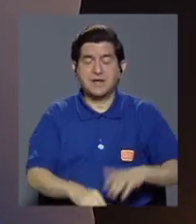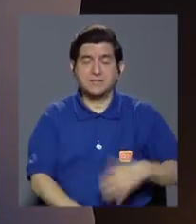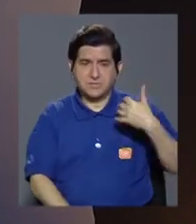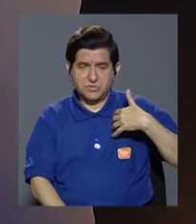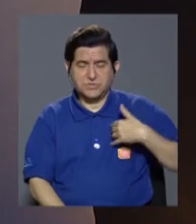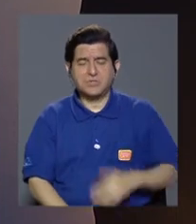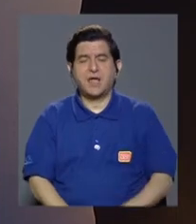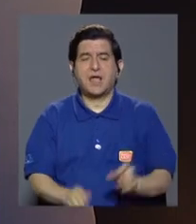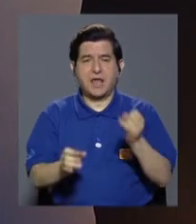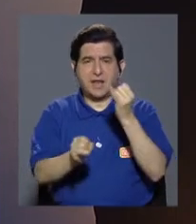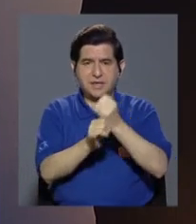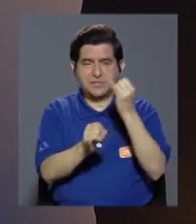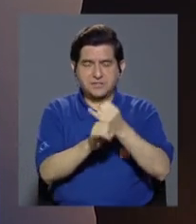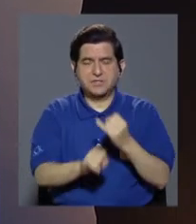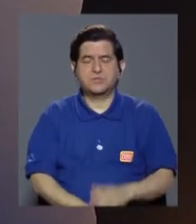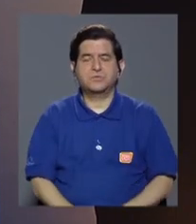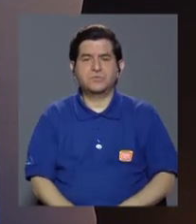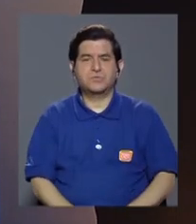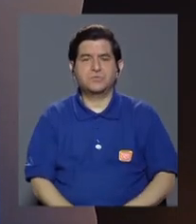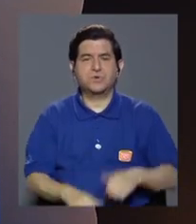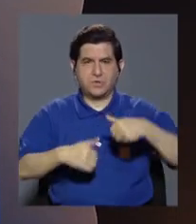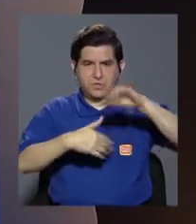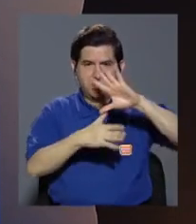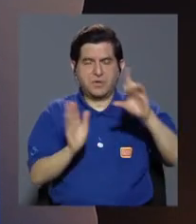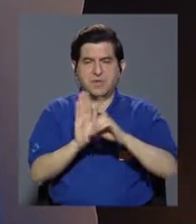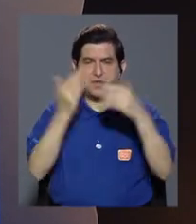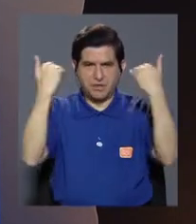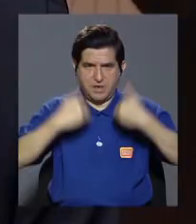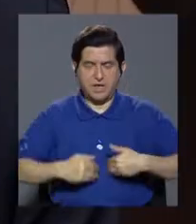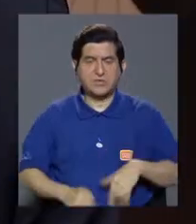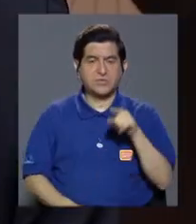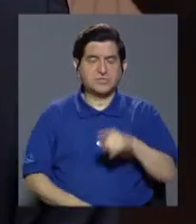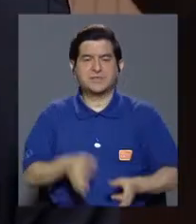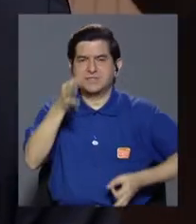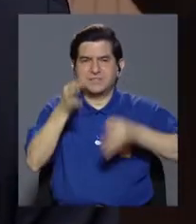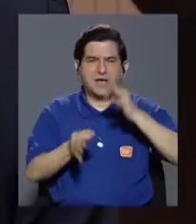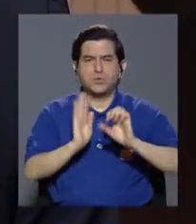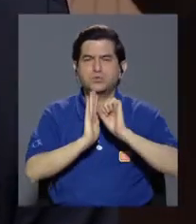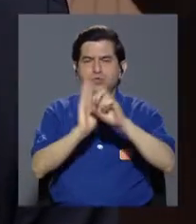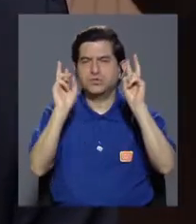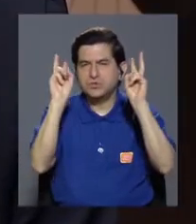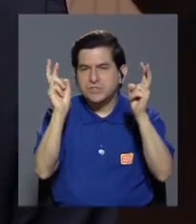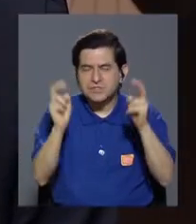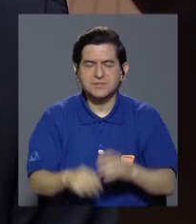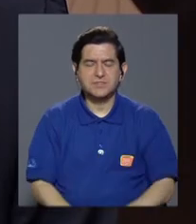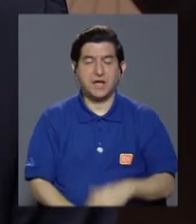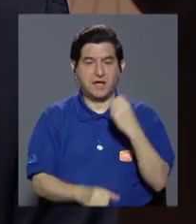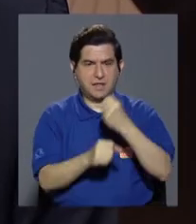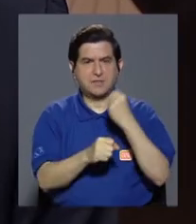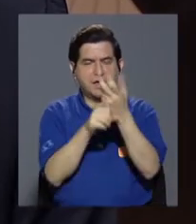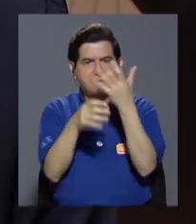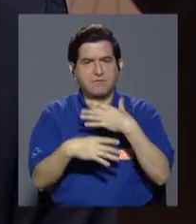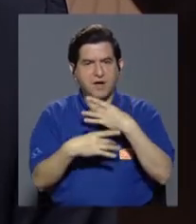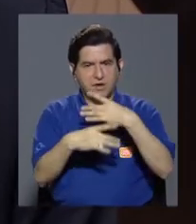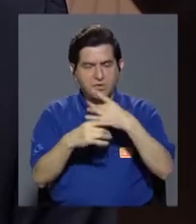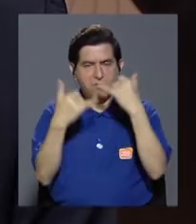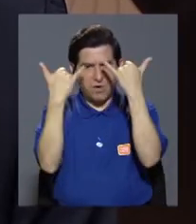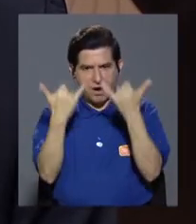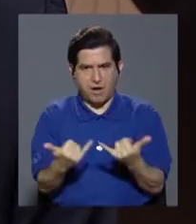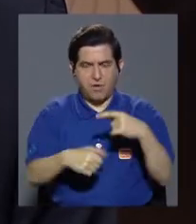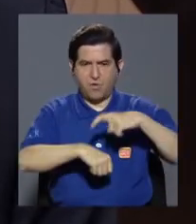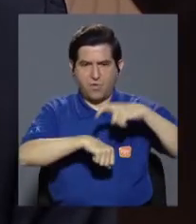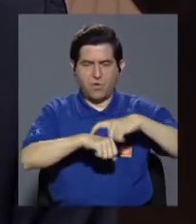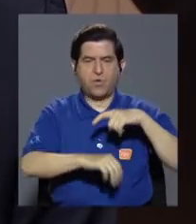instituto americano de derechos humanos como justicia simbólica claro hay un esfuerzo interesante vemos de este momento